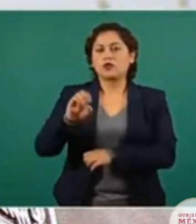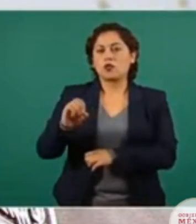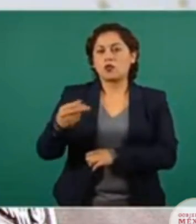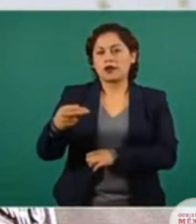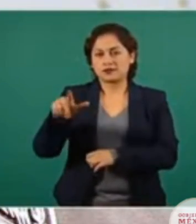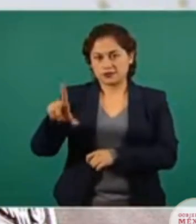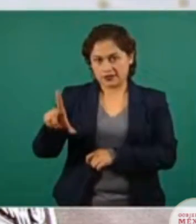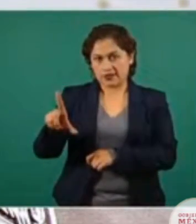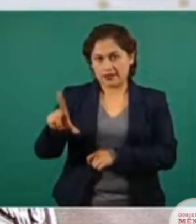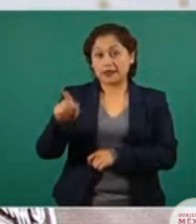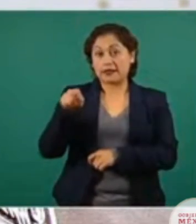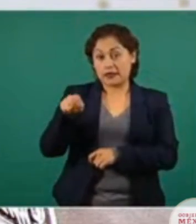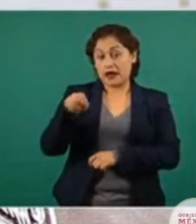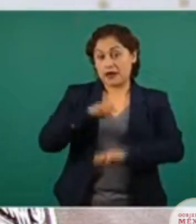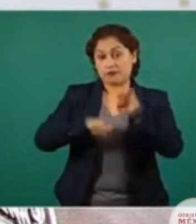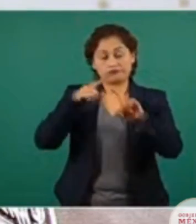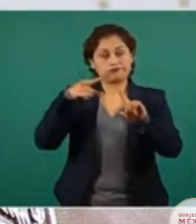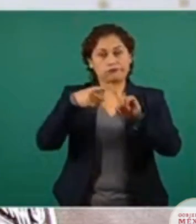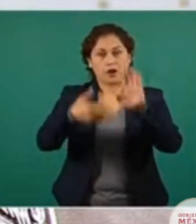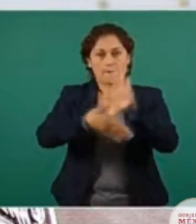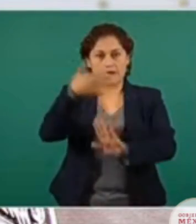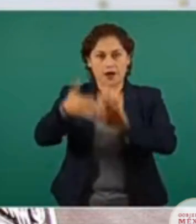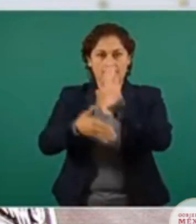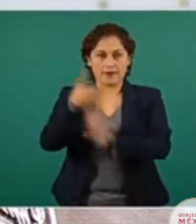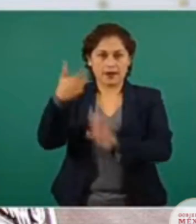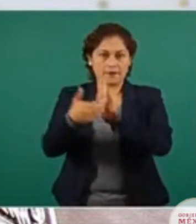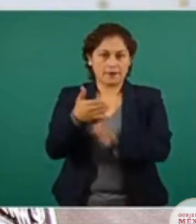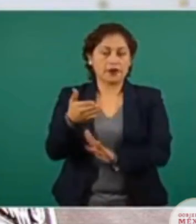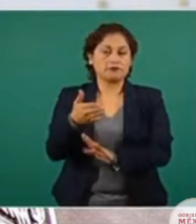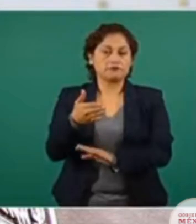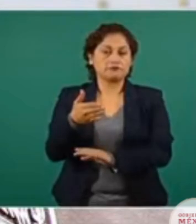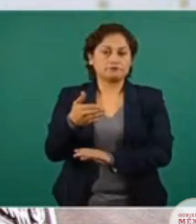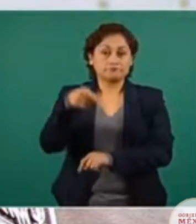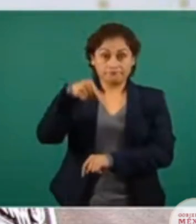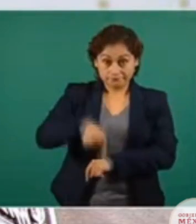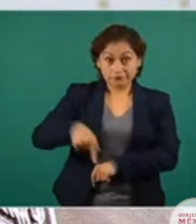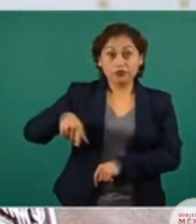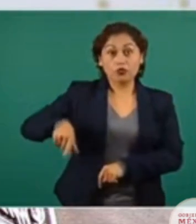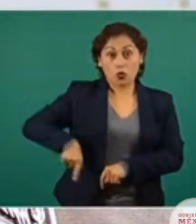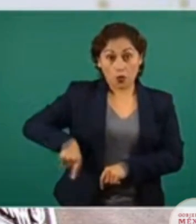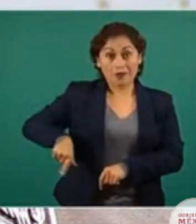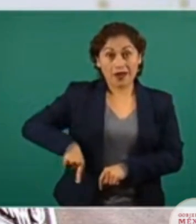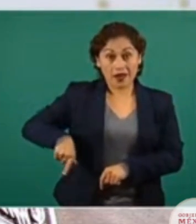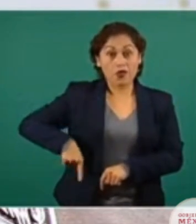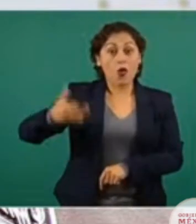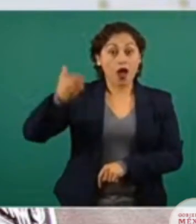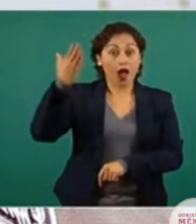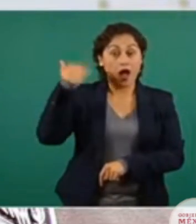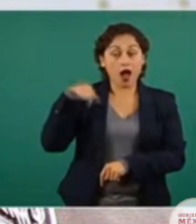una empresa constructora, también preferida por el gobierno.